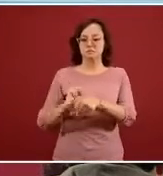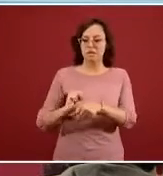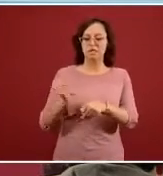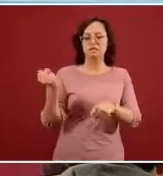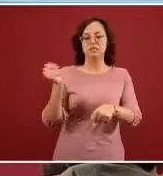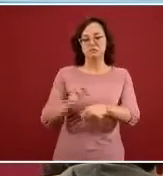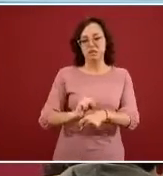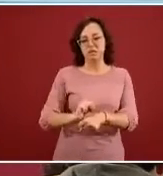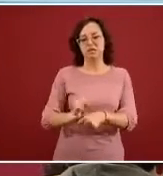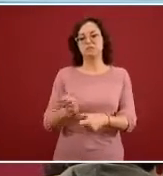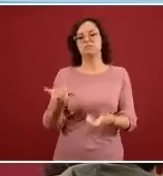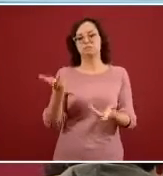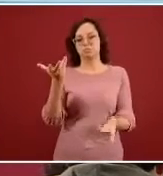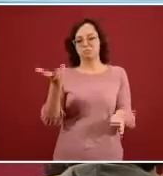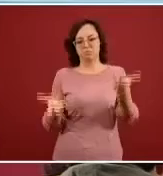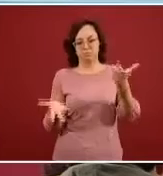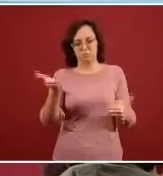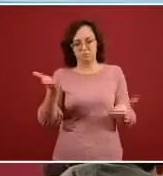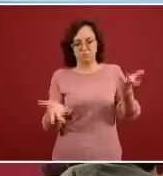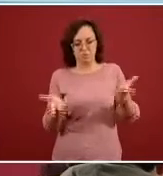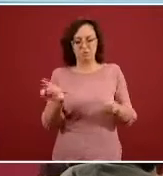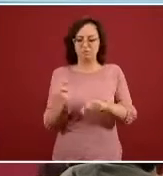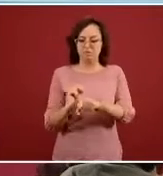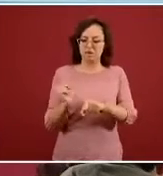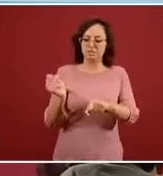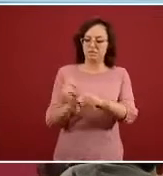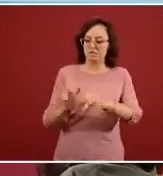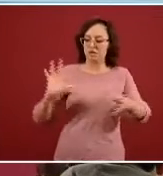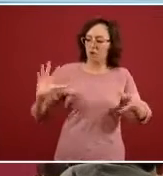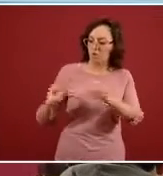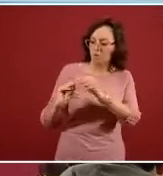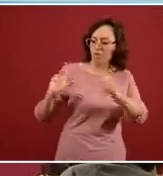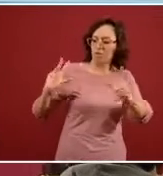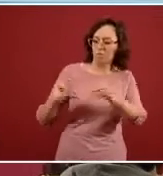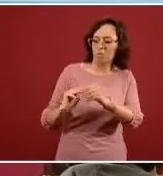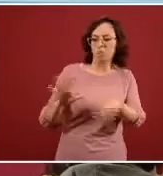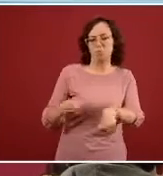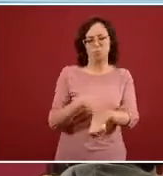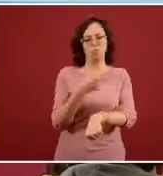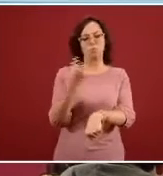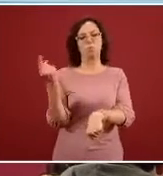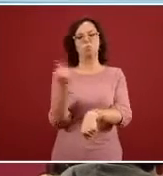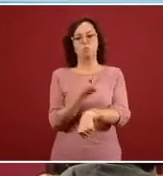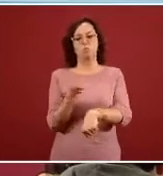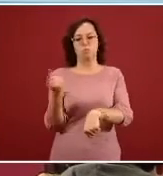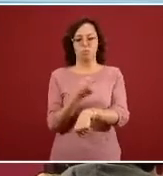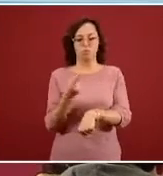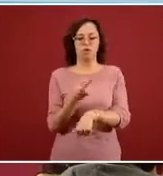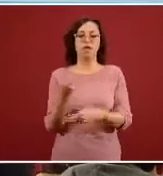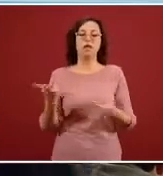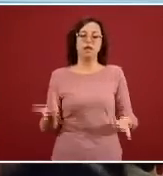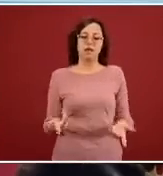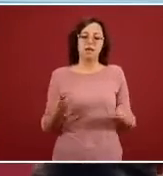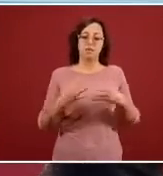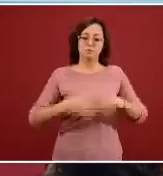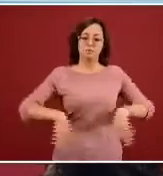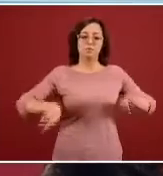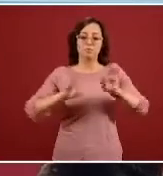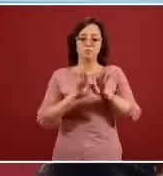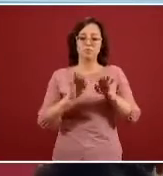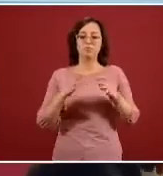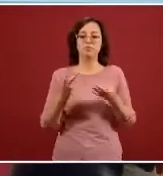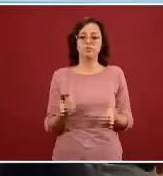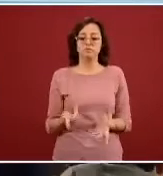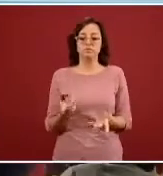las estimaciones, explicamos el por qué semanalmente. Necesitamos los casos de infección